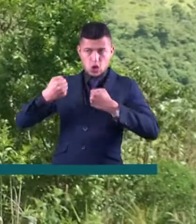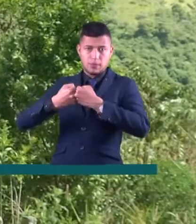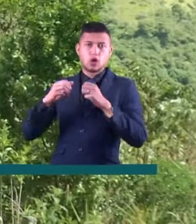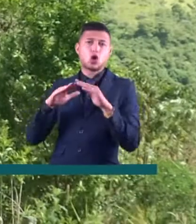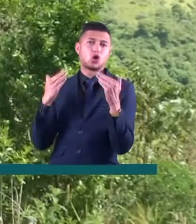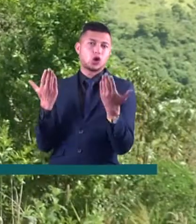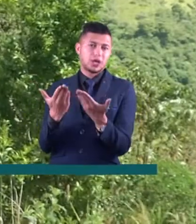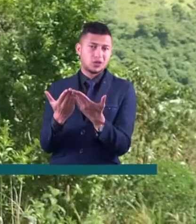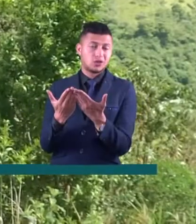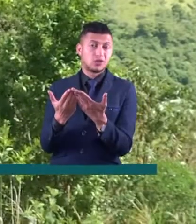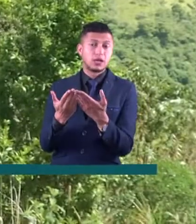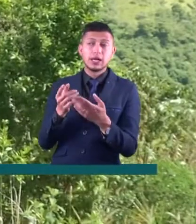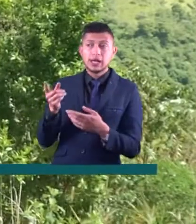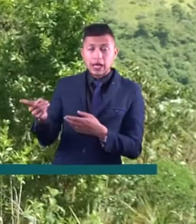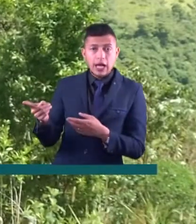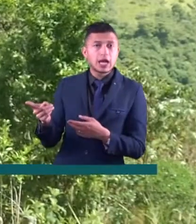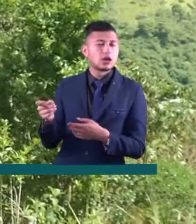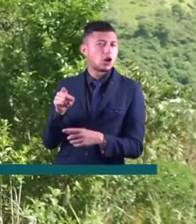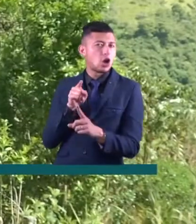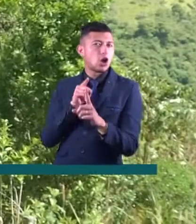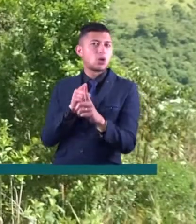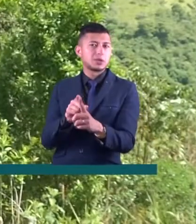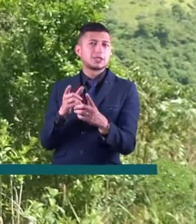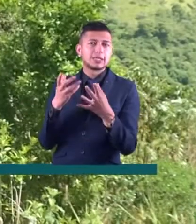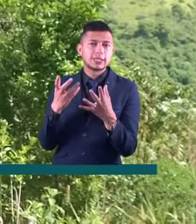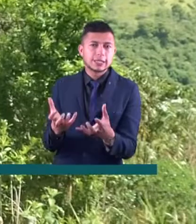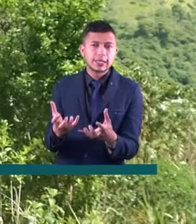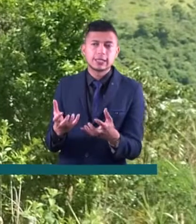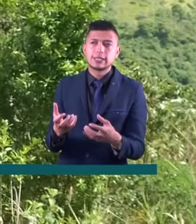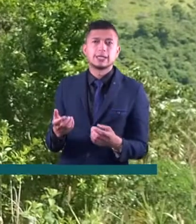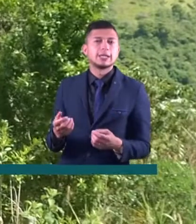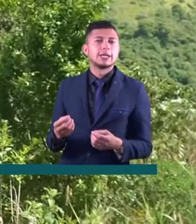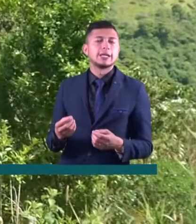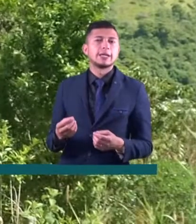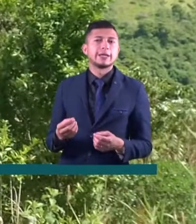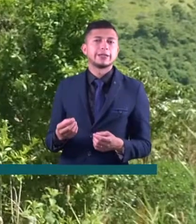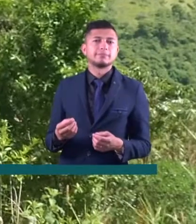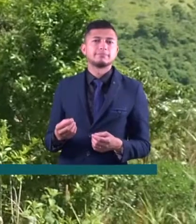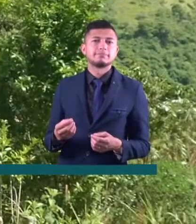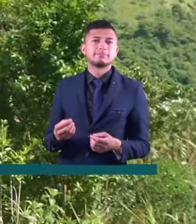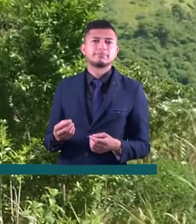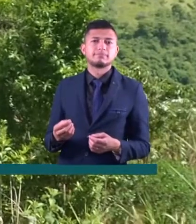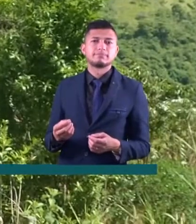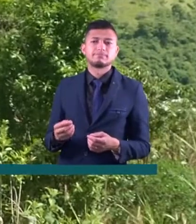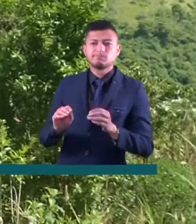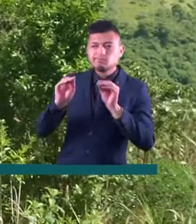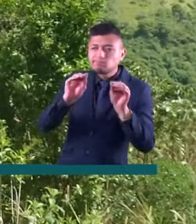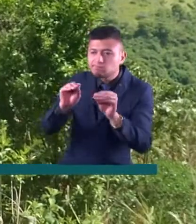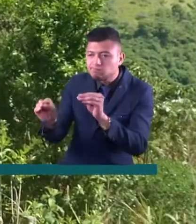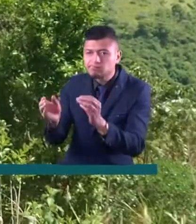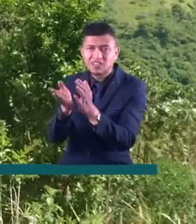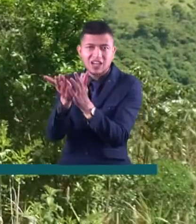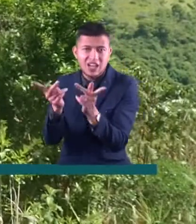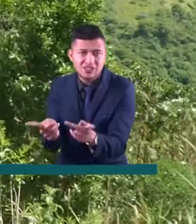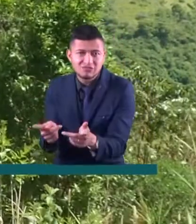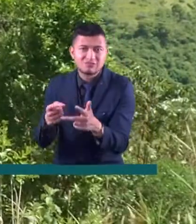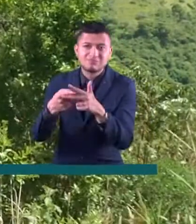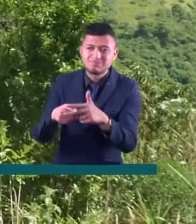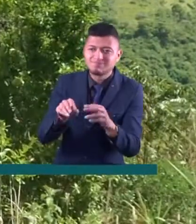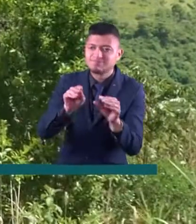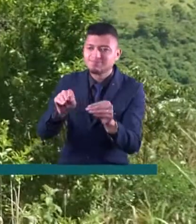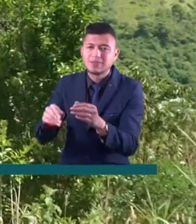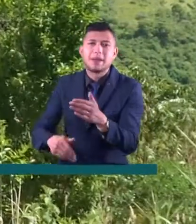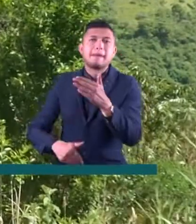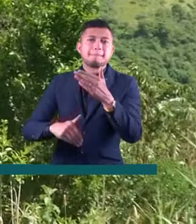tenía un convenio con el colegio en el cual pues pretendía realizar y capacitar a los